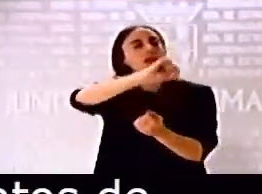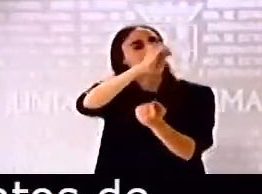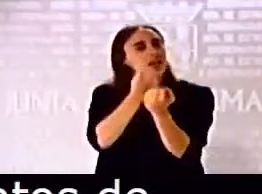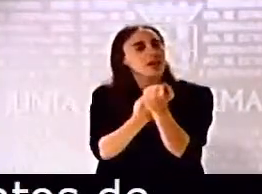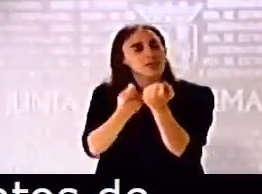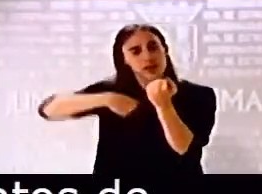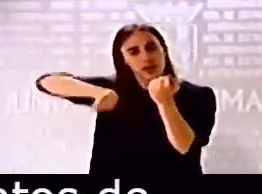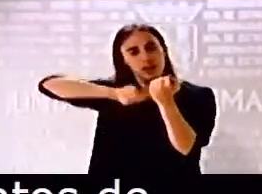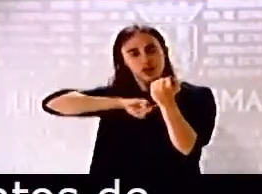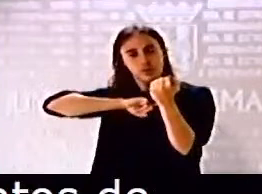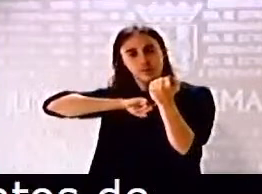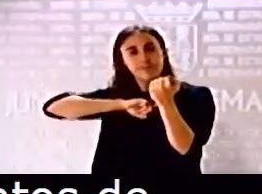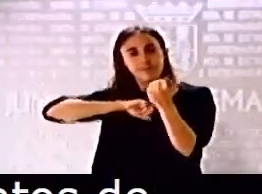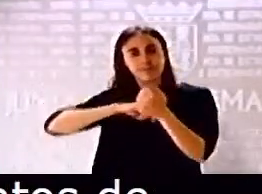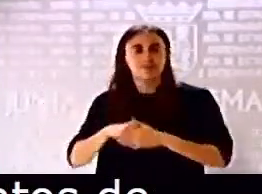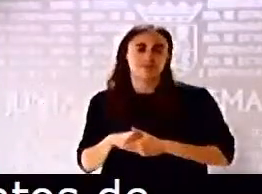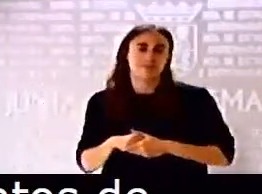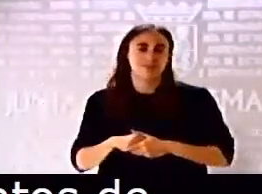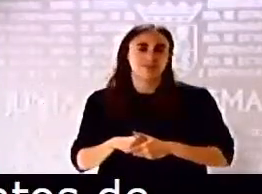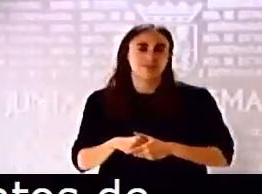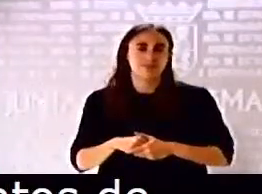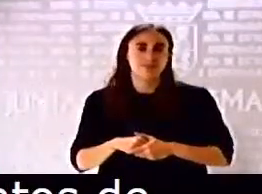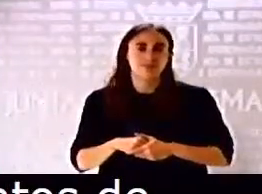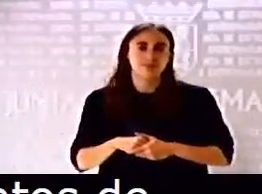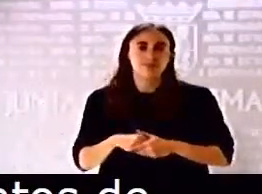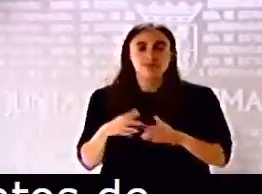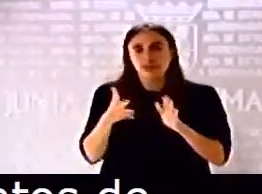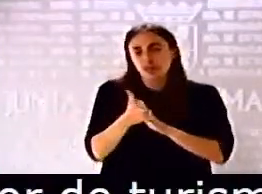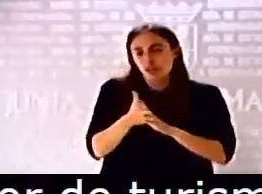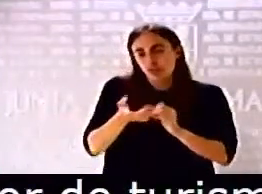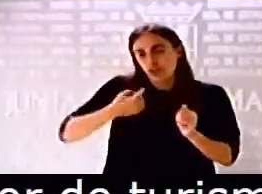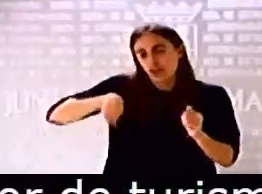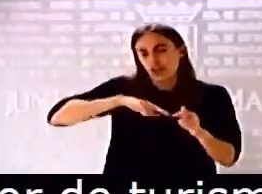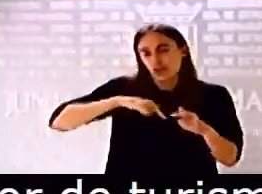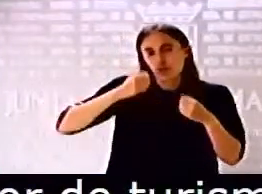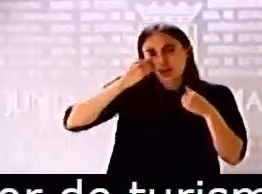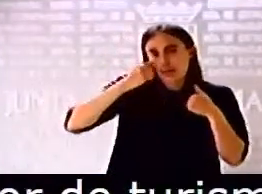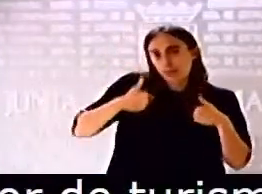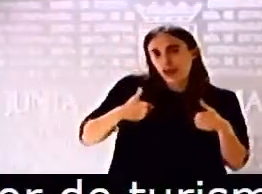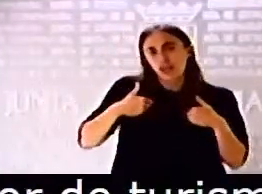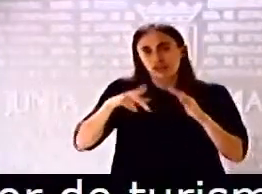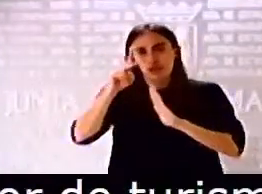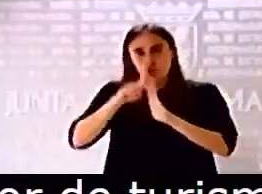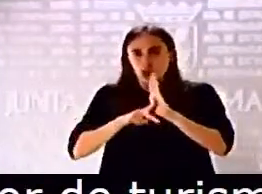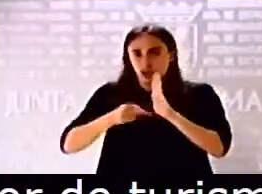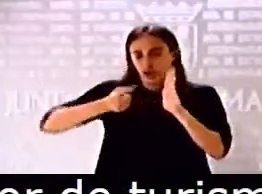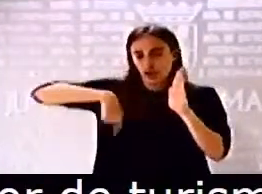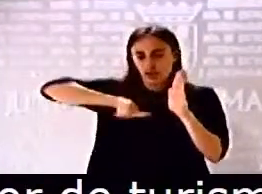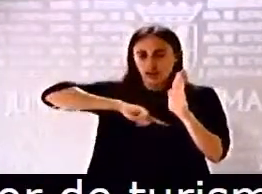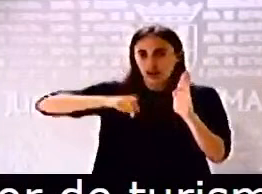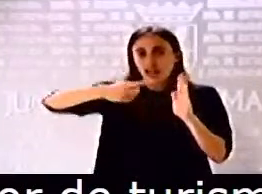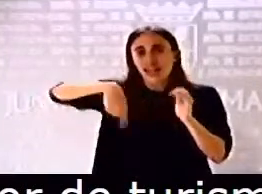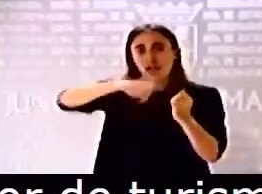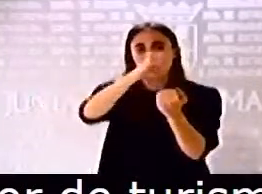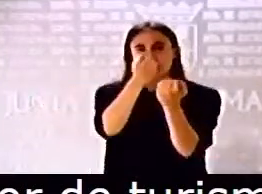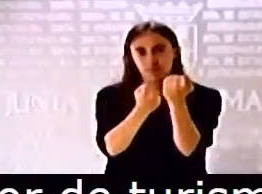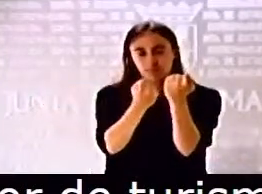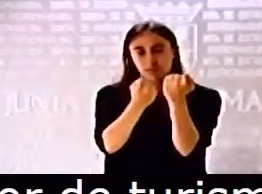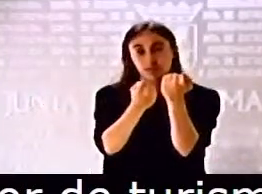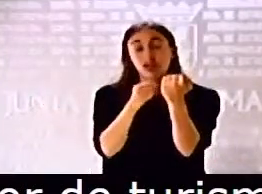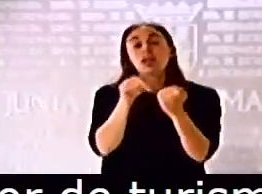capaces de ponerse en nuestros zapatos, en nuestro pellejo, en nuestra piel, en nuestra toma de decisiones. Y